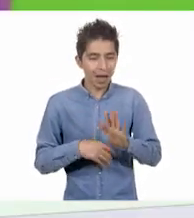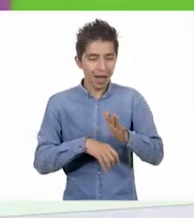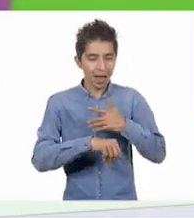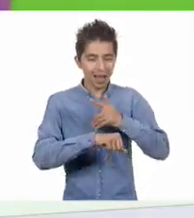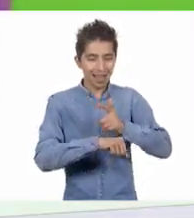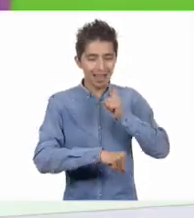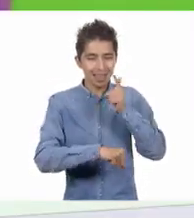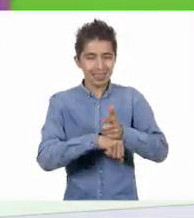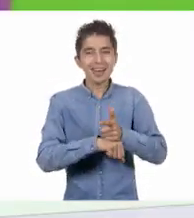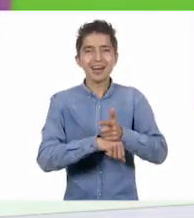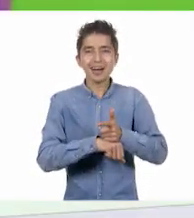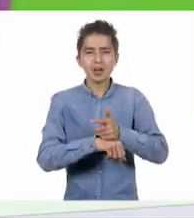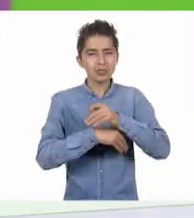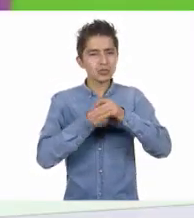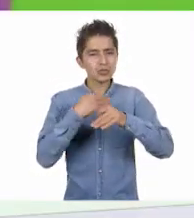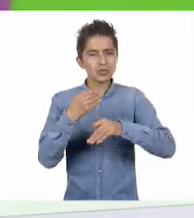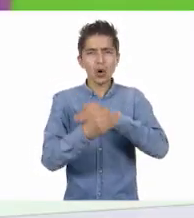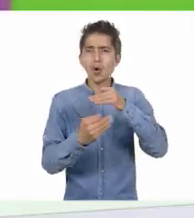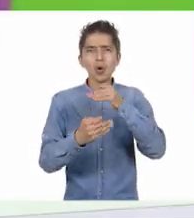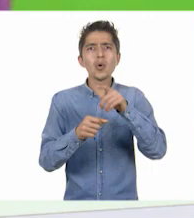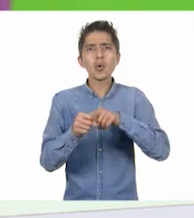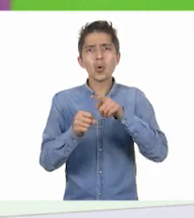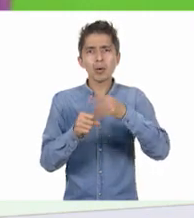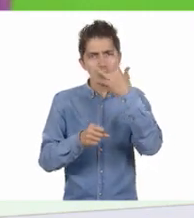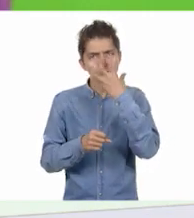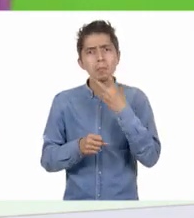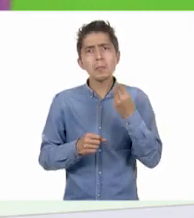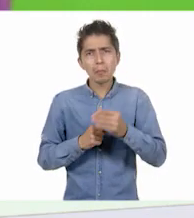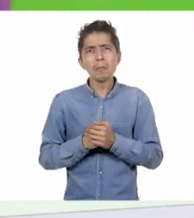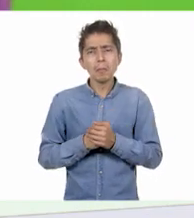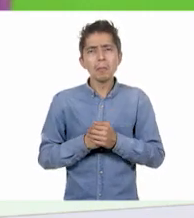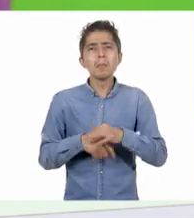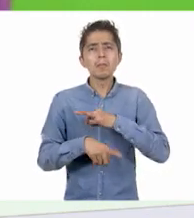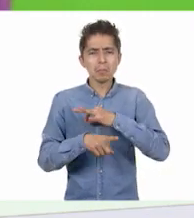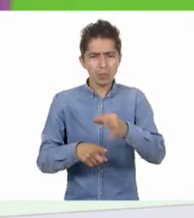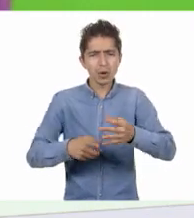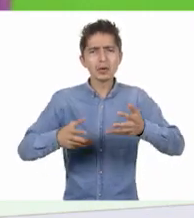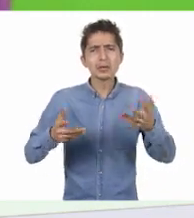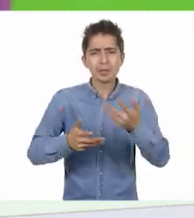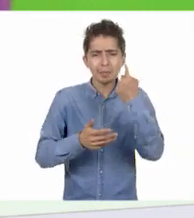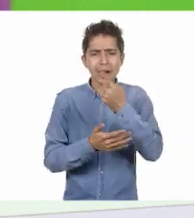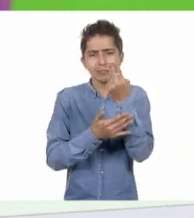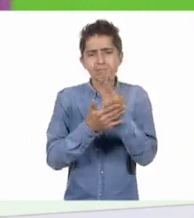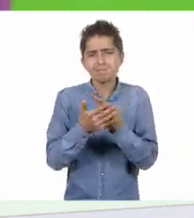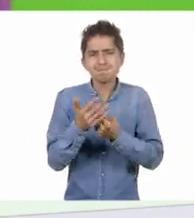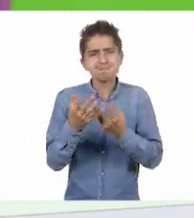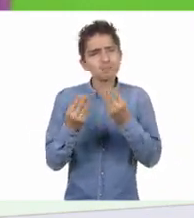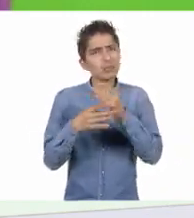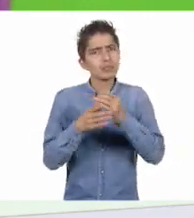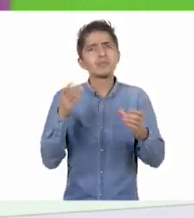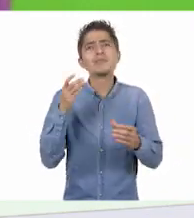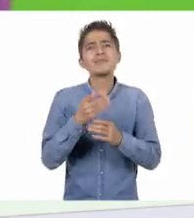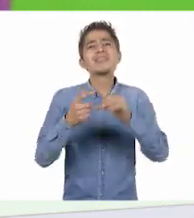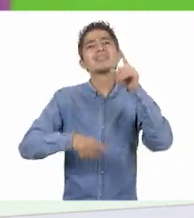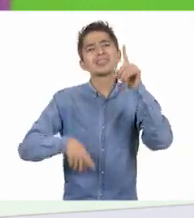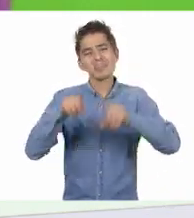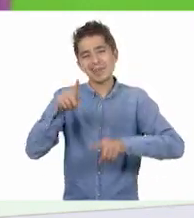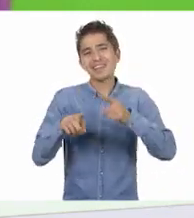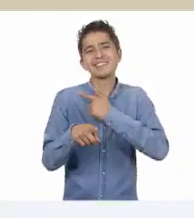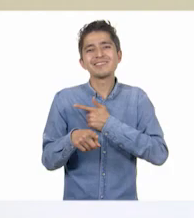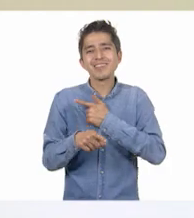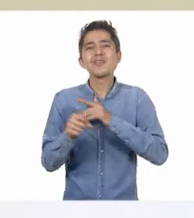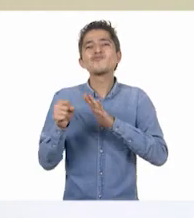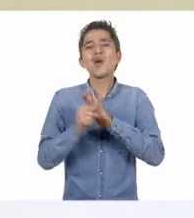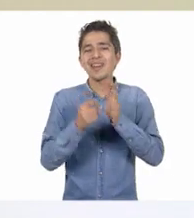Descubrimos que todos los colores son bonitos y los podemos usar para pintar muchas cosas. Todo depende de nuestros